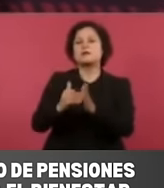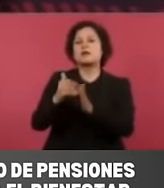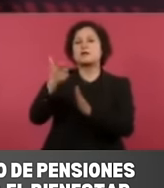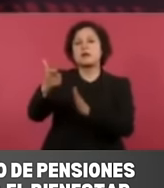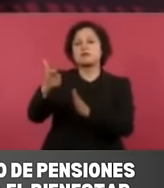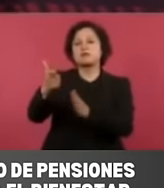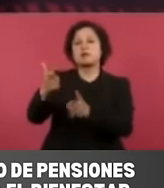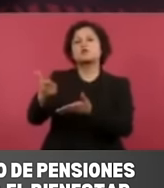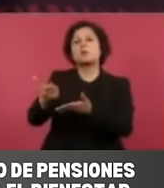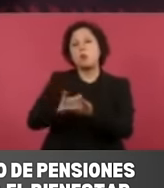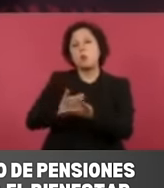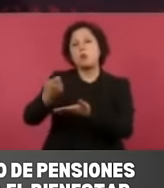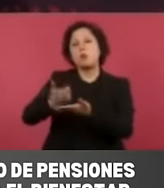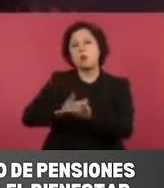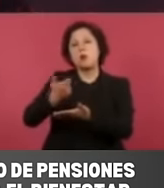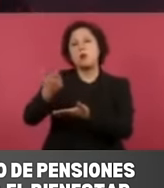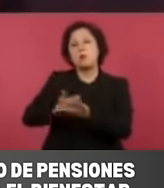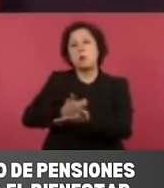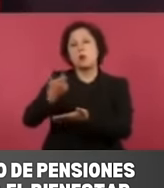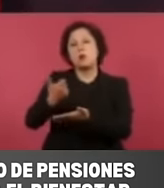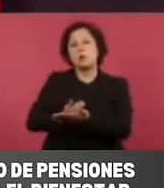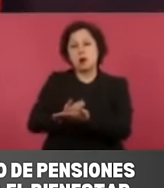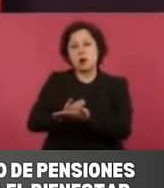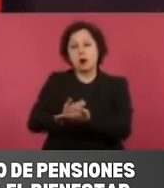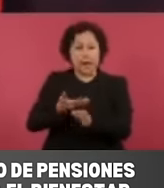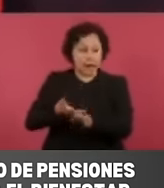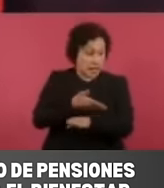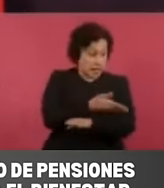eso era lo que iba a recibir.